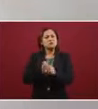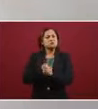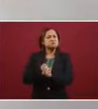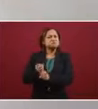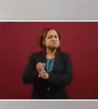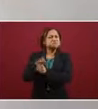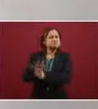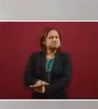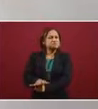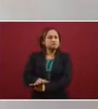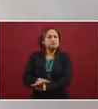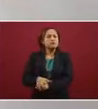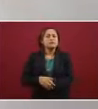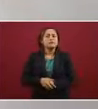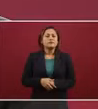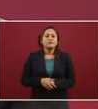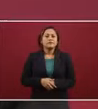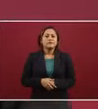en